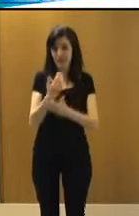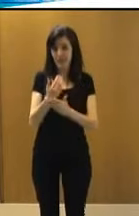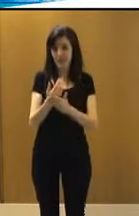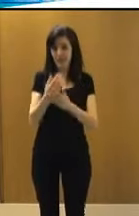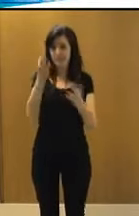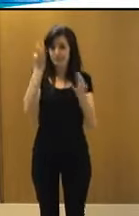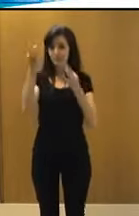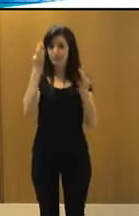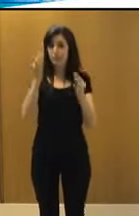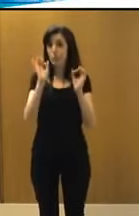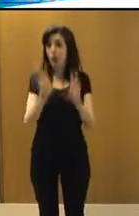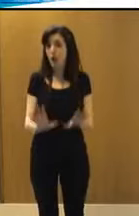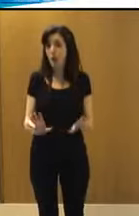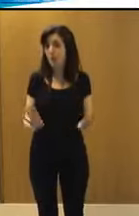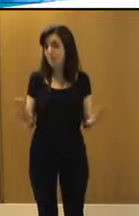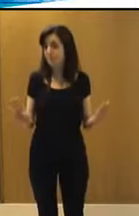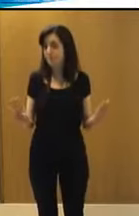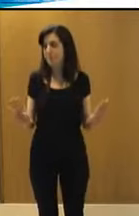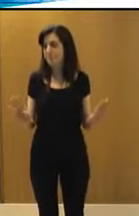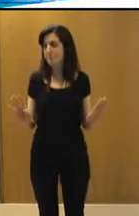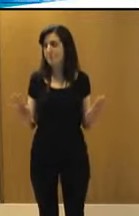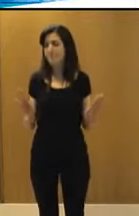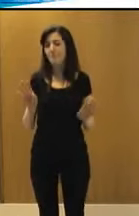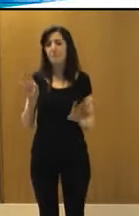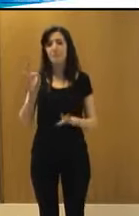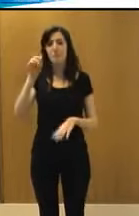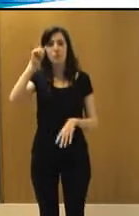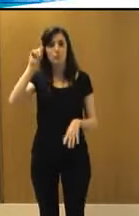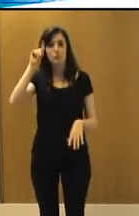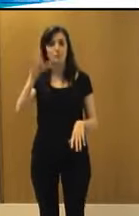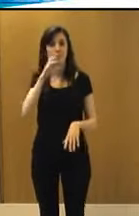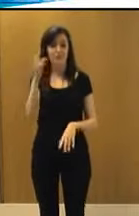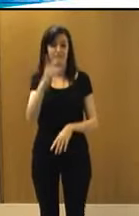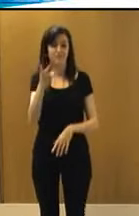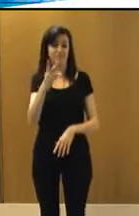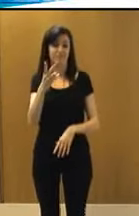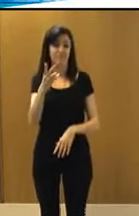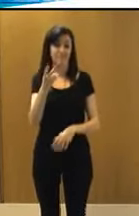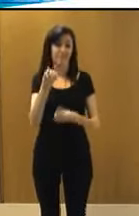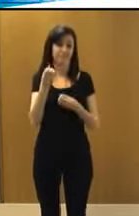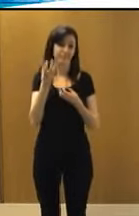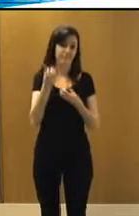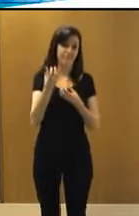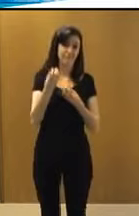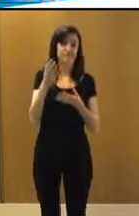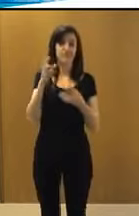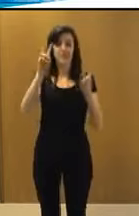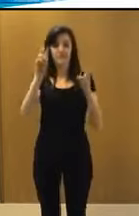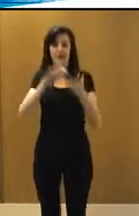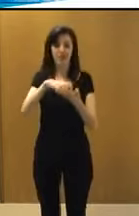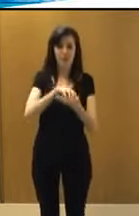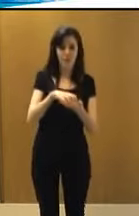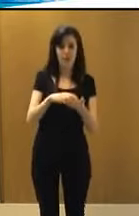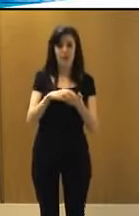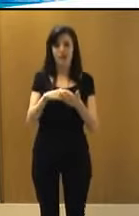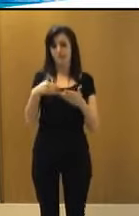los datos serían los mismos? No sé, saber no es porque como estáis comentando el tema de las inquietudes